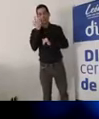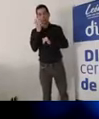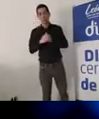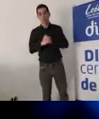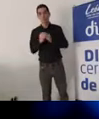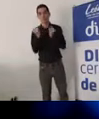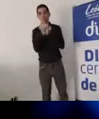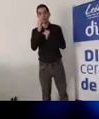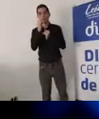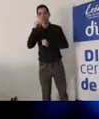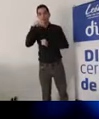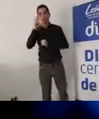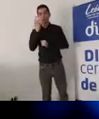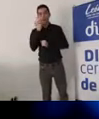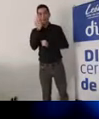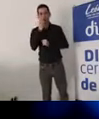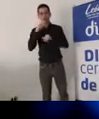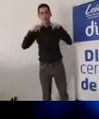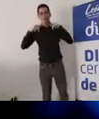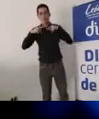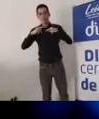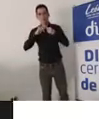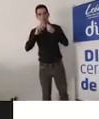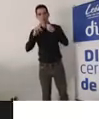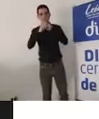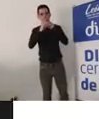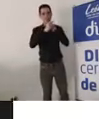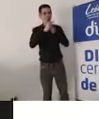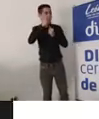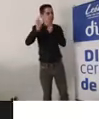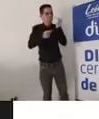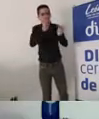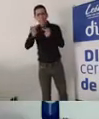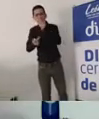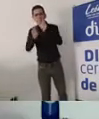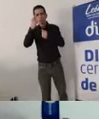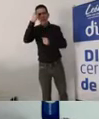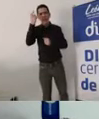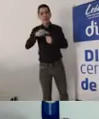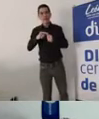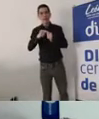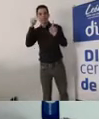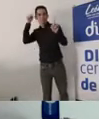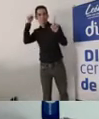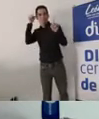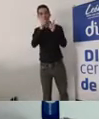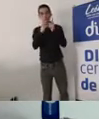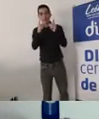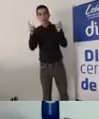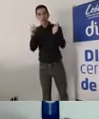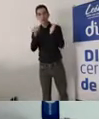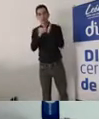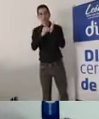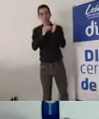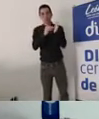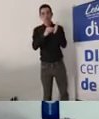mundo para poder recoger insumos para definir esos objetivos de desarrollo sostenible. Yo tuve la oportunidad entre 2014 y